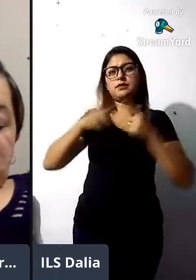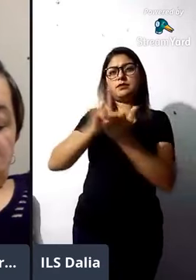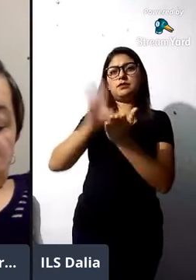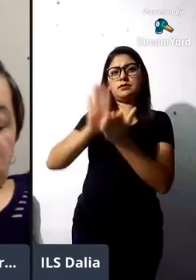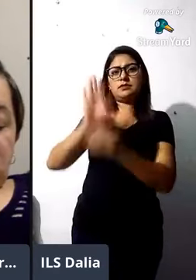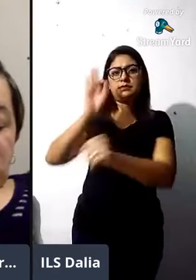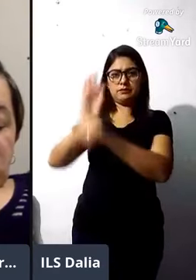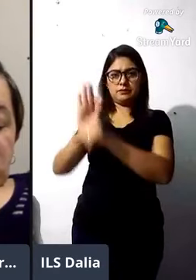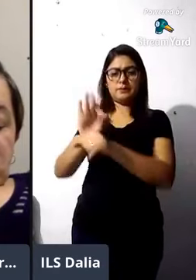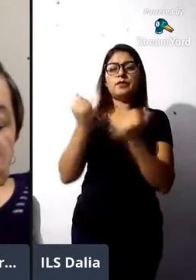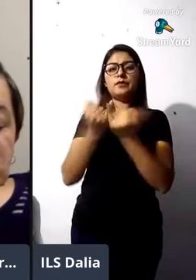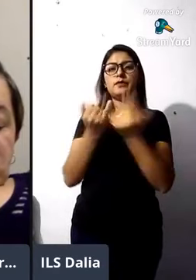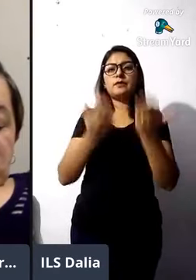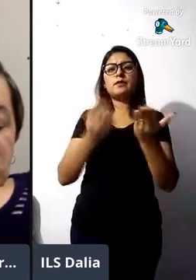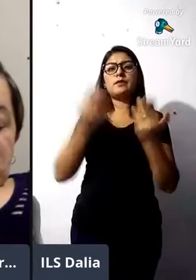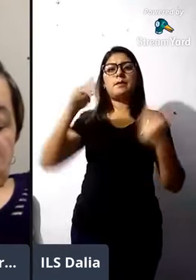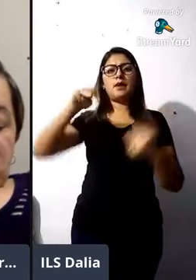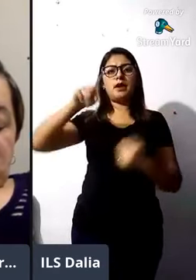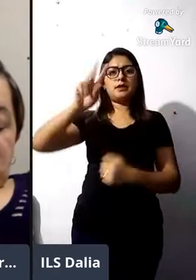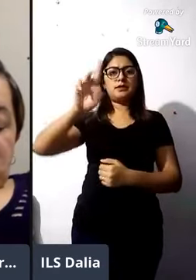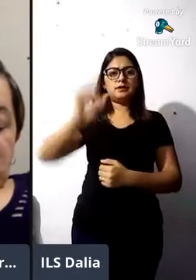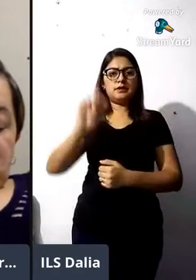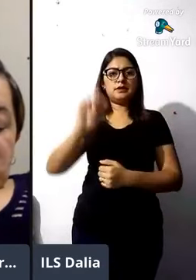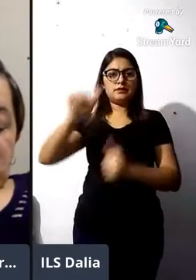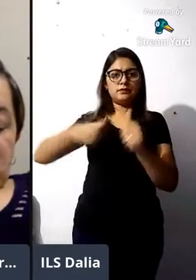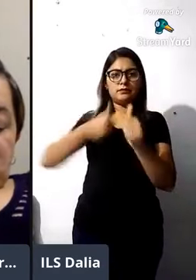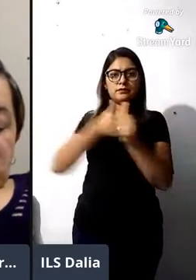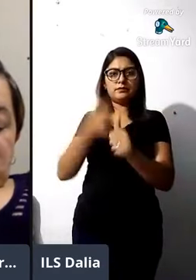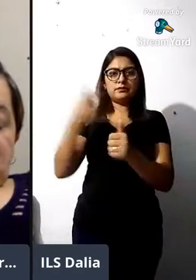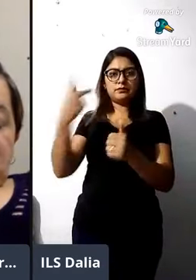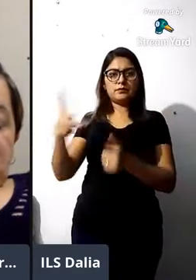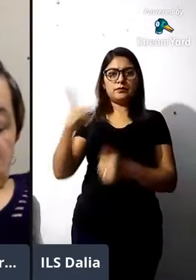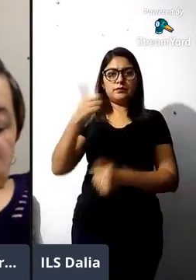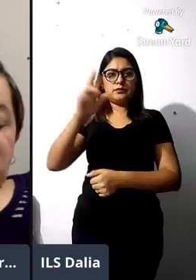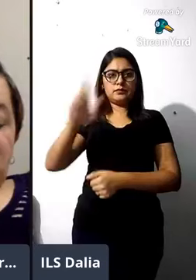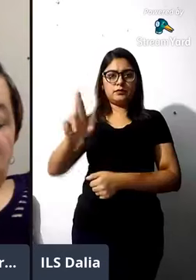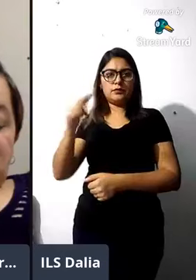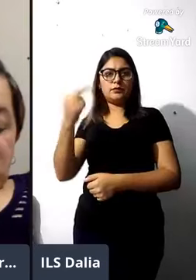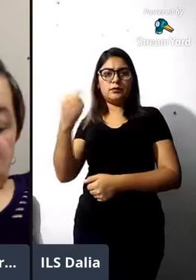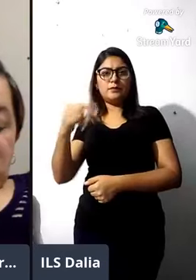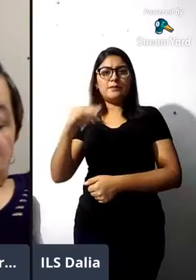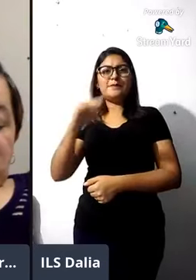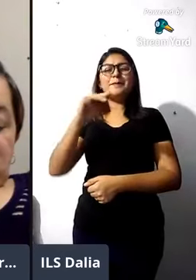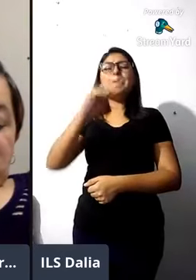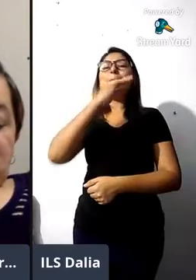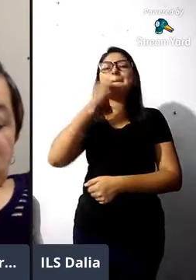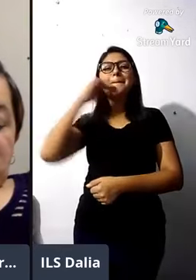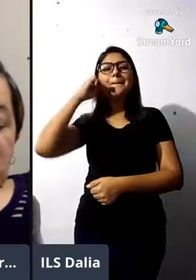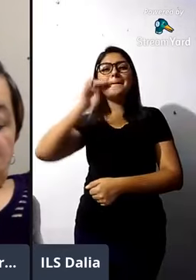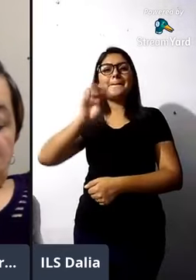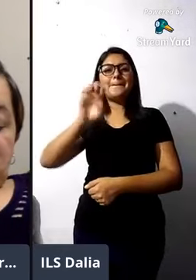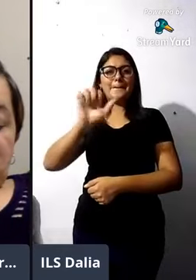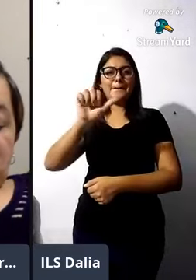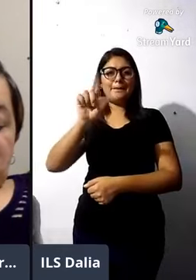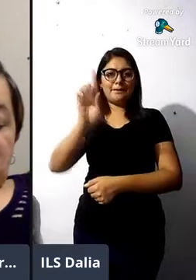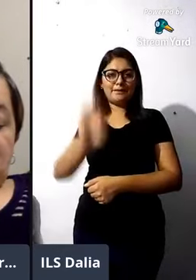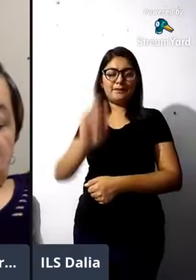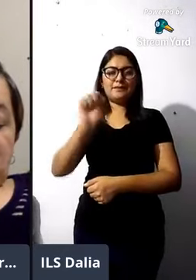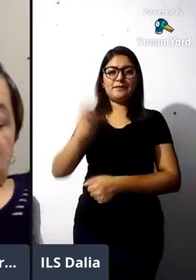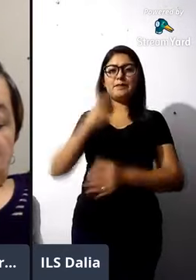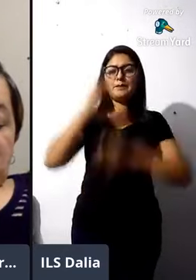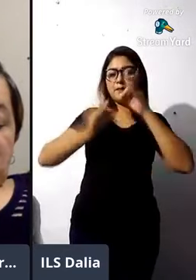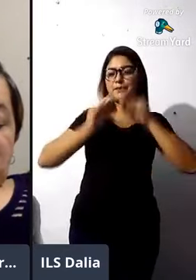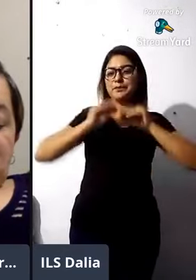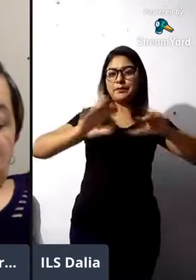materia de equidad e inclusión del doctor José Antonio Meade Curibeña durante la campaña presidencial